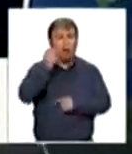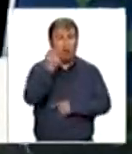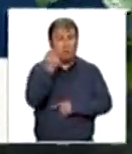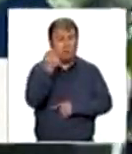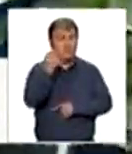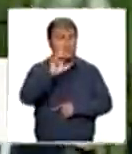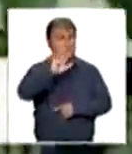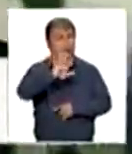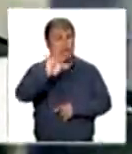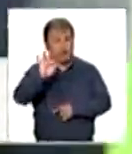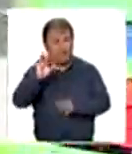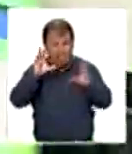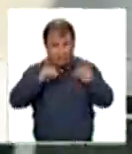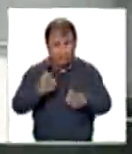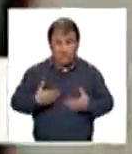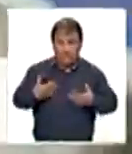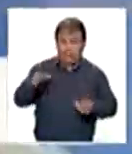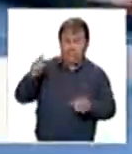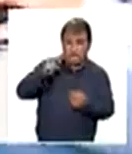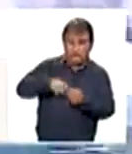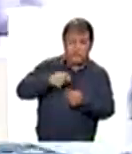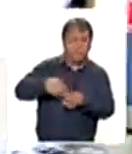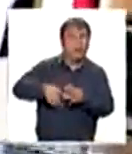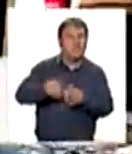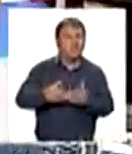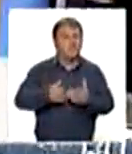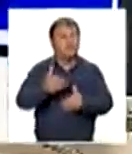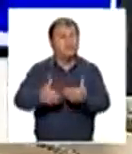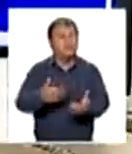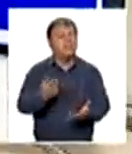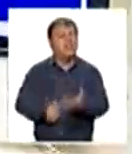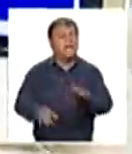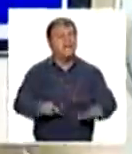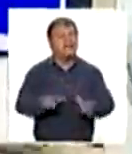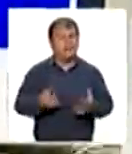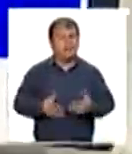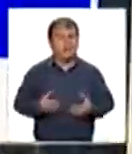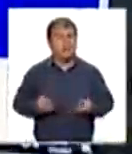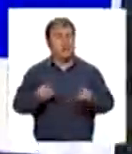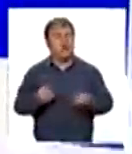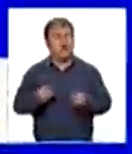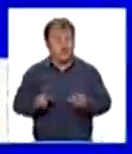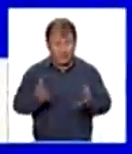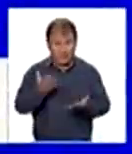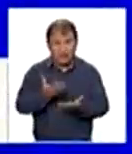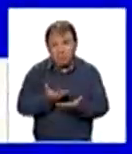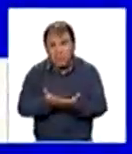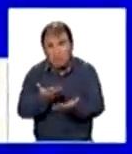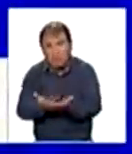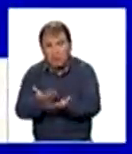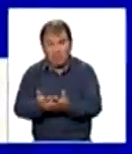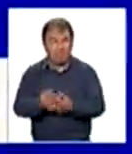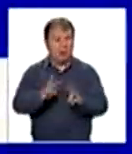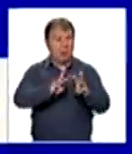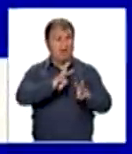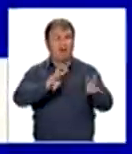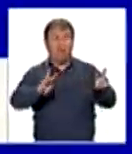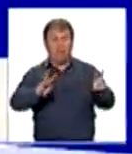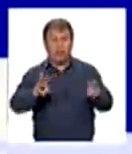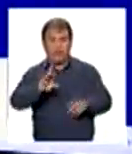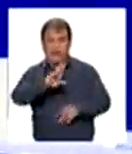Si usted quiere participar del sorteo, debe seguir los siguientes pasos. Vamos a ver cómo está funcionando la página web